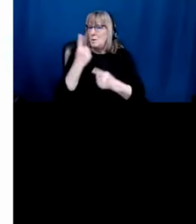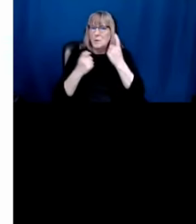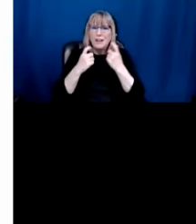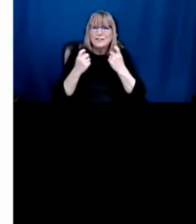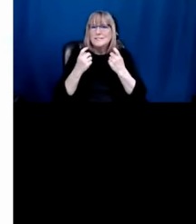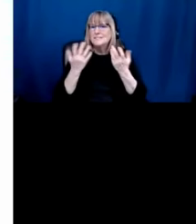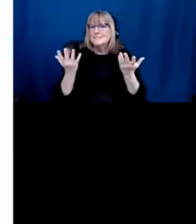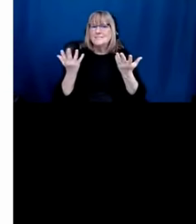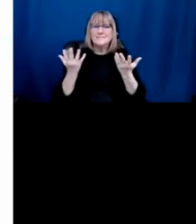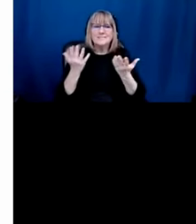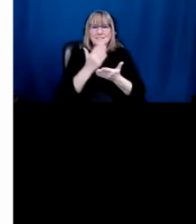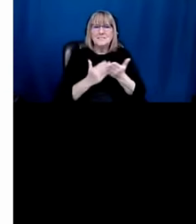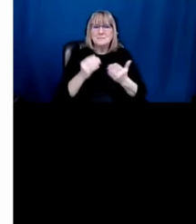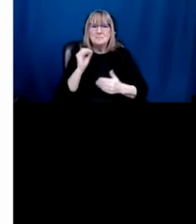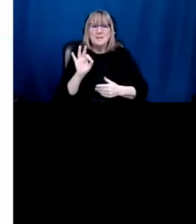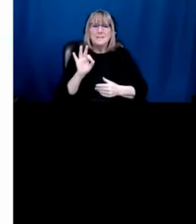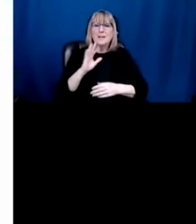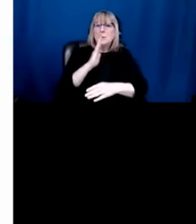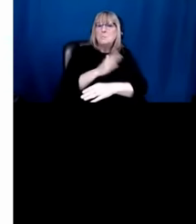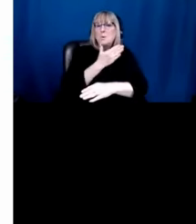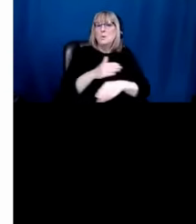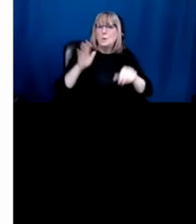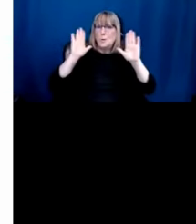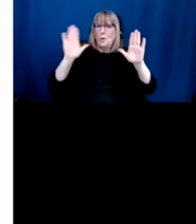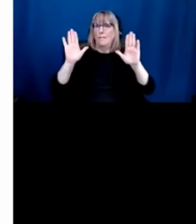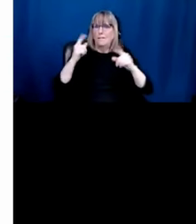about, Si alguien tiene alguna pregunta